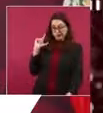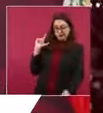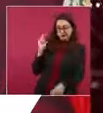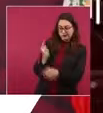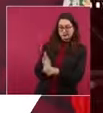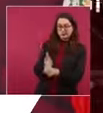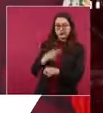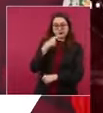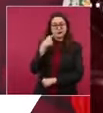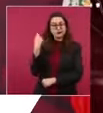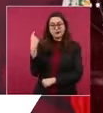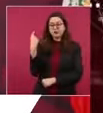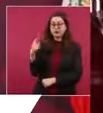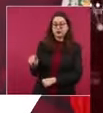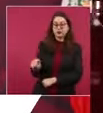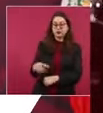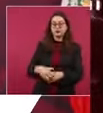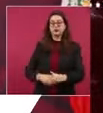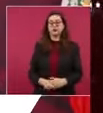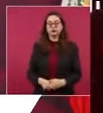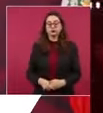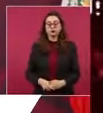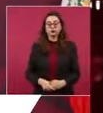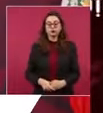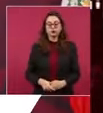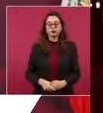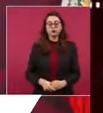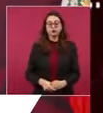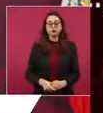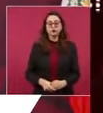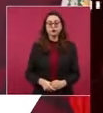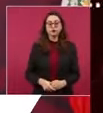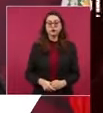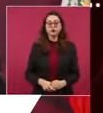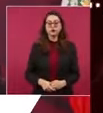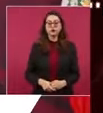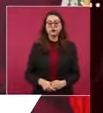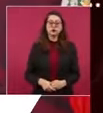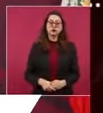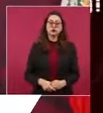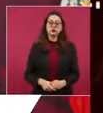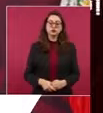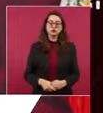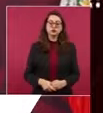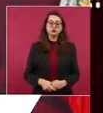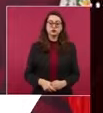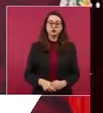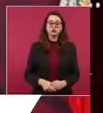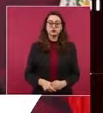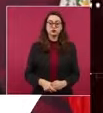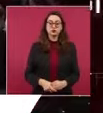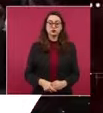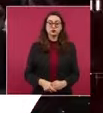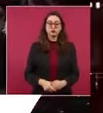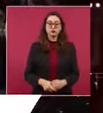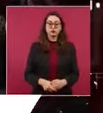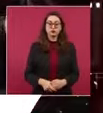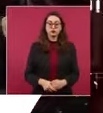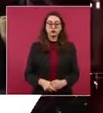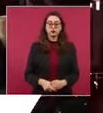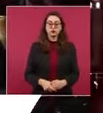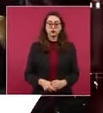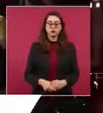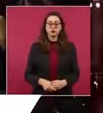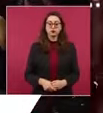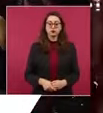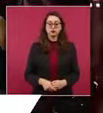tantos servidores públicos que muchos se enquistaron y siguen en la administración, porque quienes llegaron a los puestos